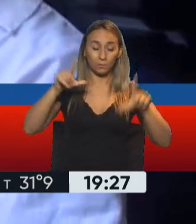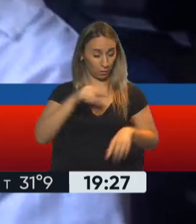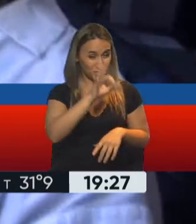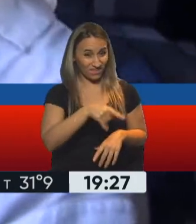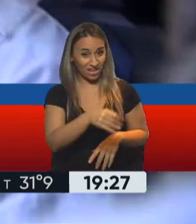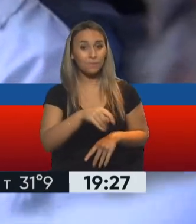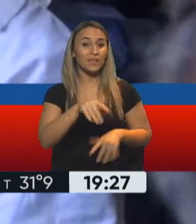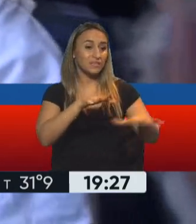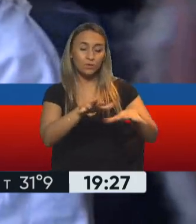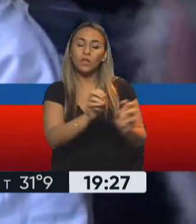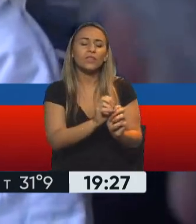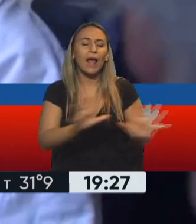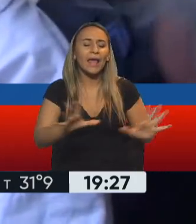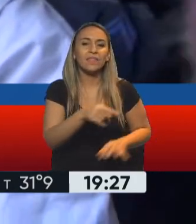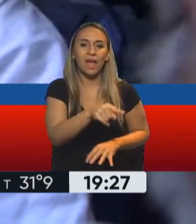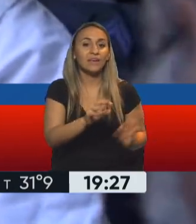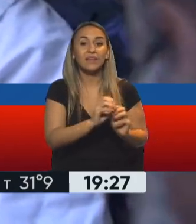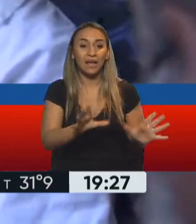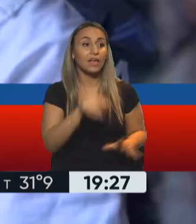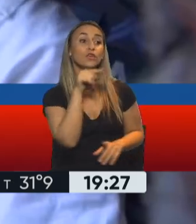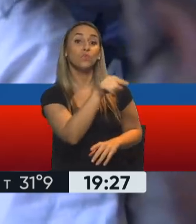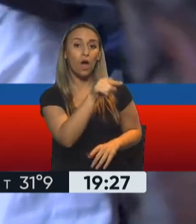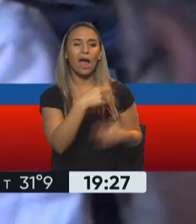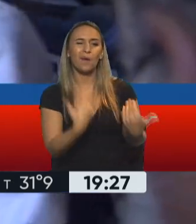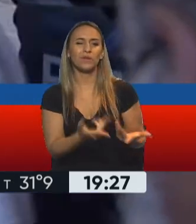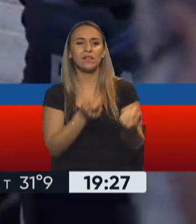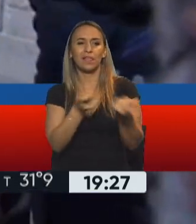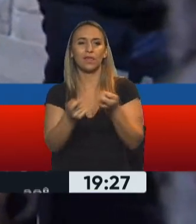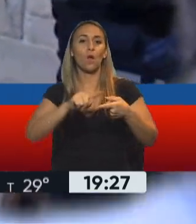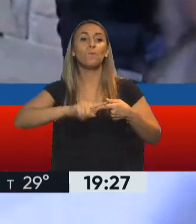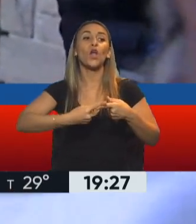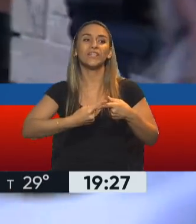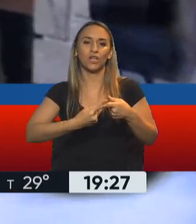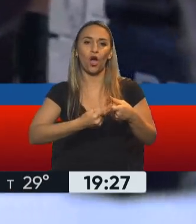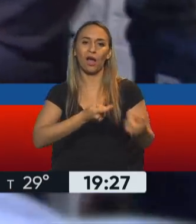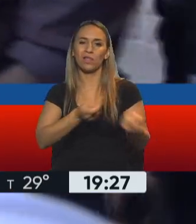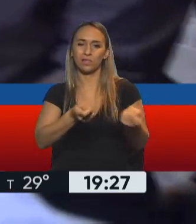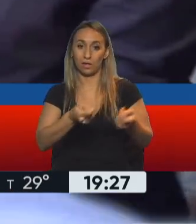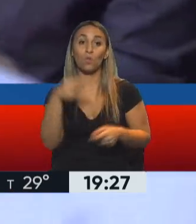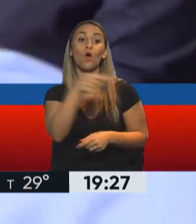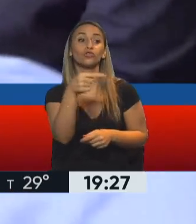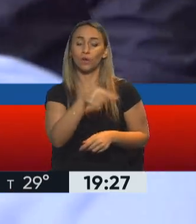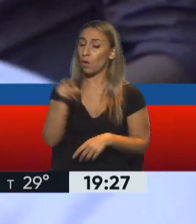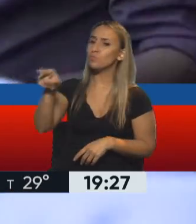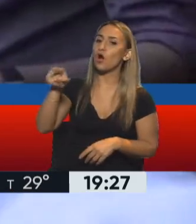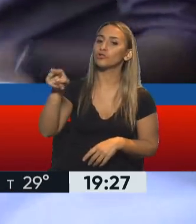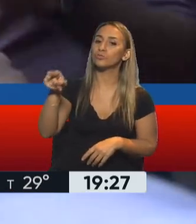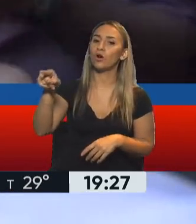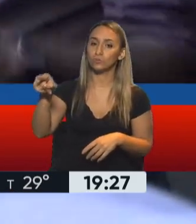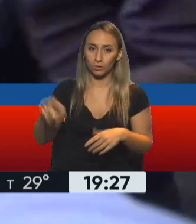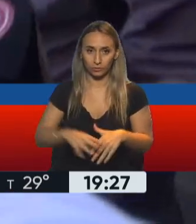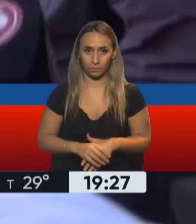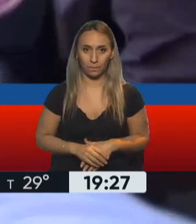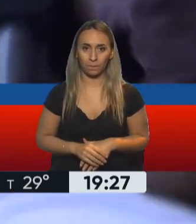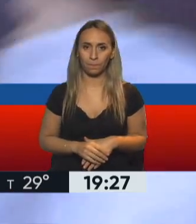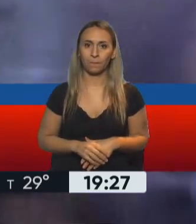una tragedia, y usted hace uso político de la tragedia. ¿Yo uso político? ¿Usted está haciendo uso? ¿Usted?